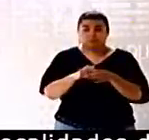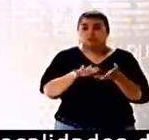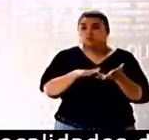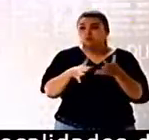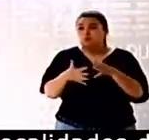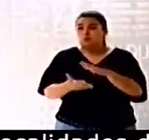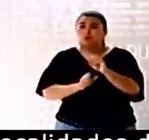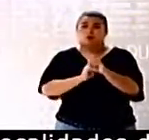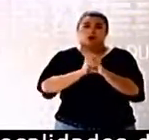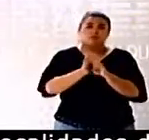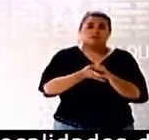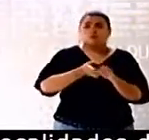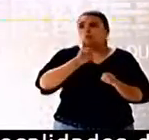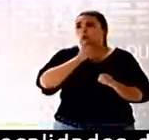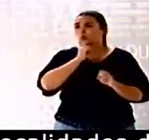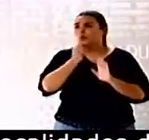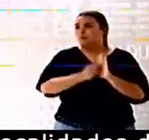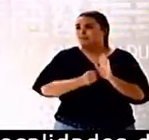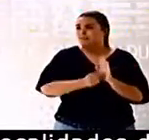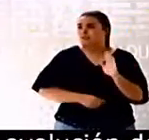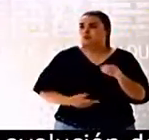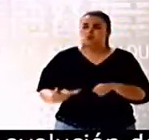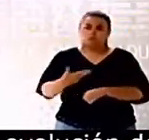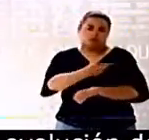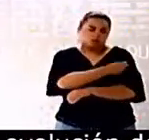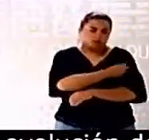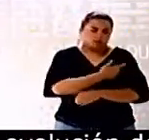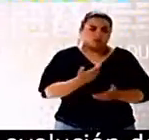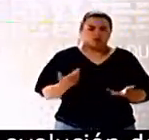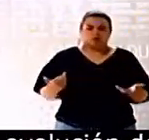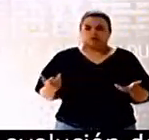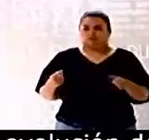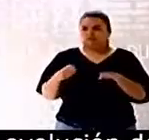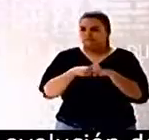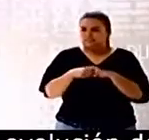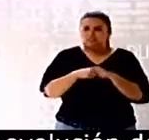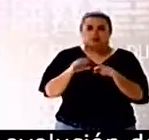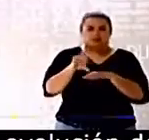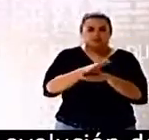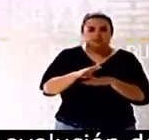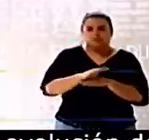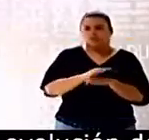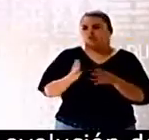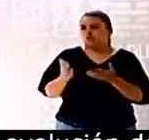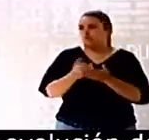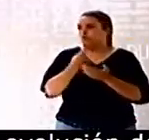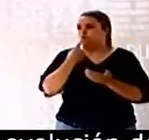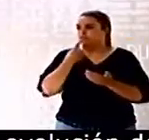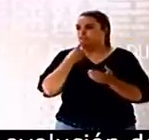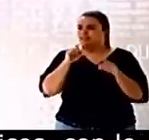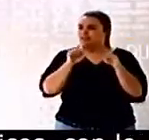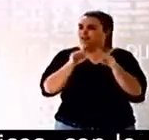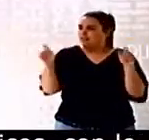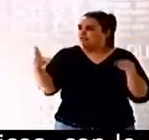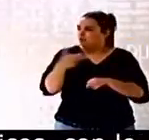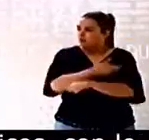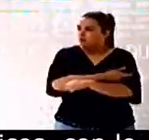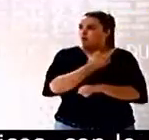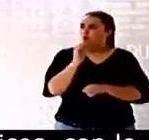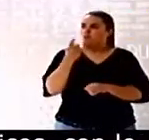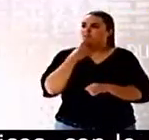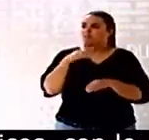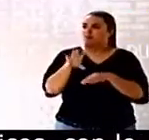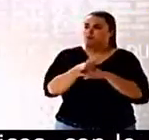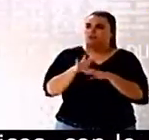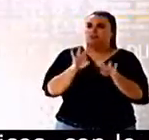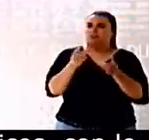evolución de las medidas, de la vacunación, con los criterios científicos, con lo que dice la Agencia de Vacunación, con lo que dice el Consejo